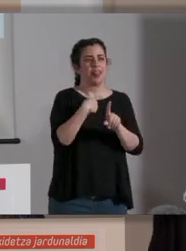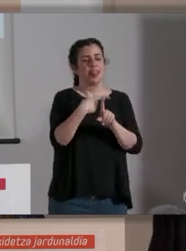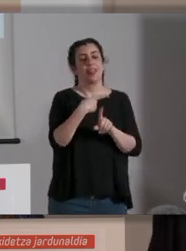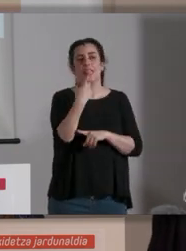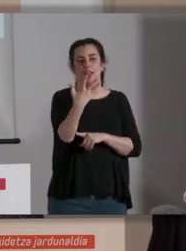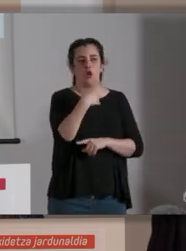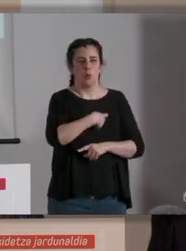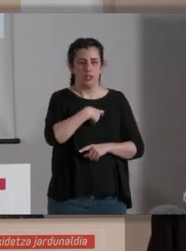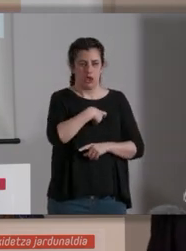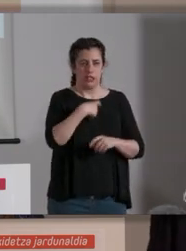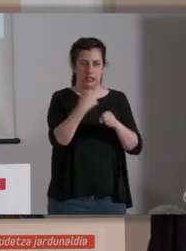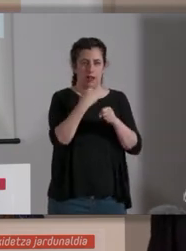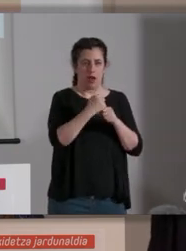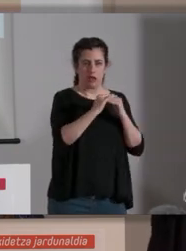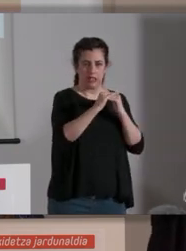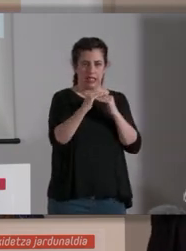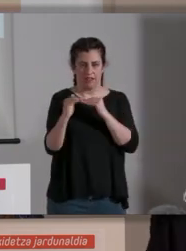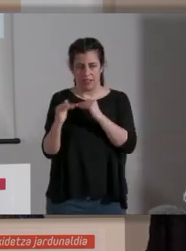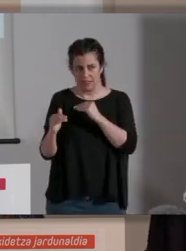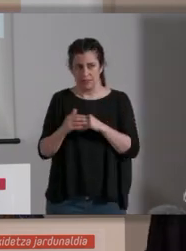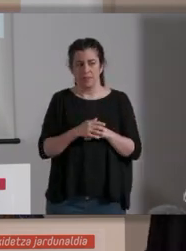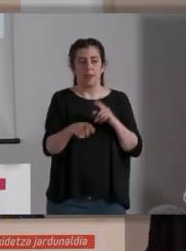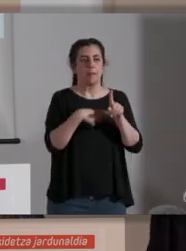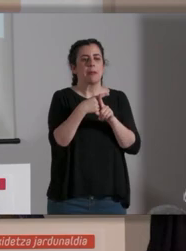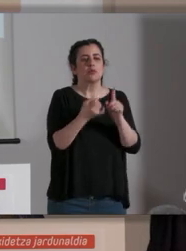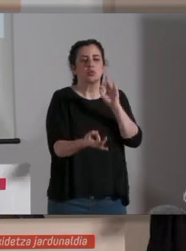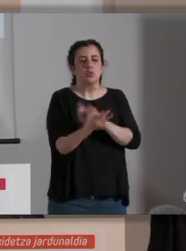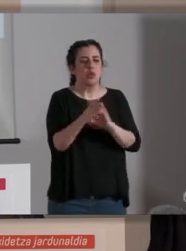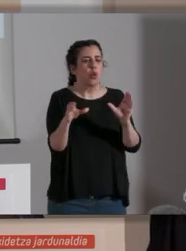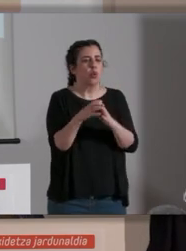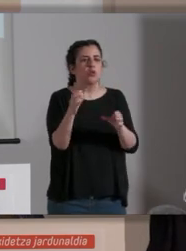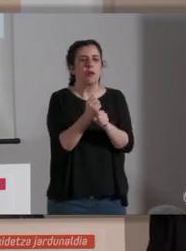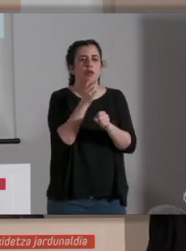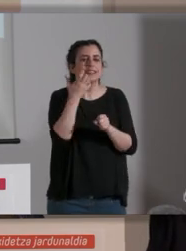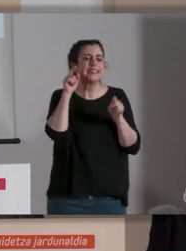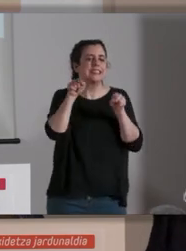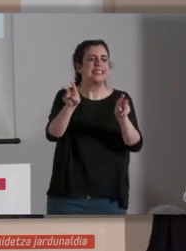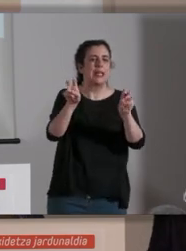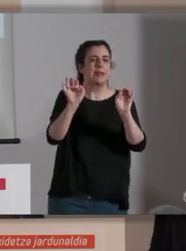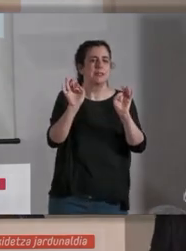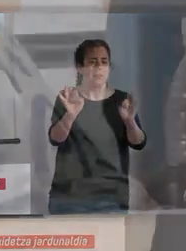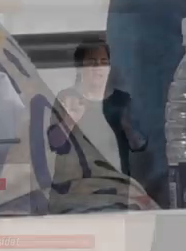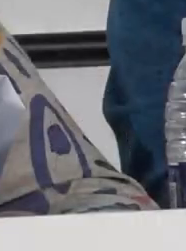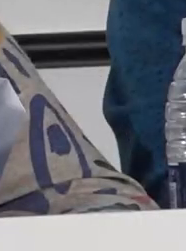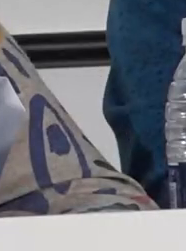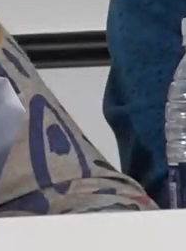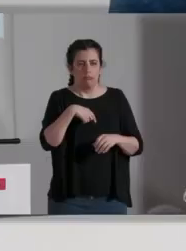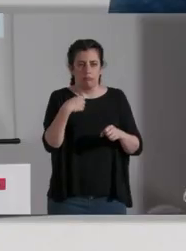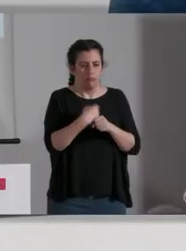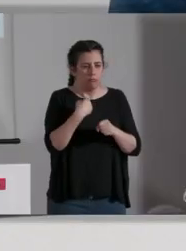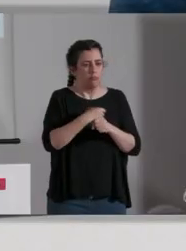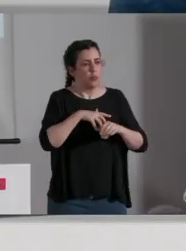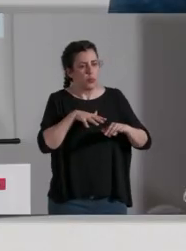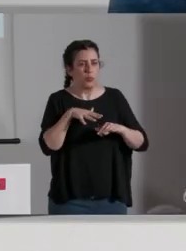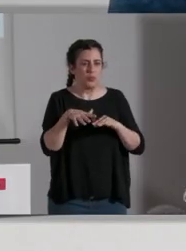estables y formamos grupos de trabajo cuando surgen tareas concretas. Nuestro trabajo es intenso y tenemos una